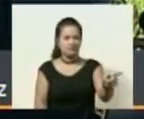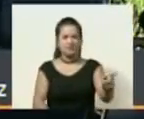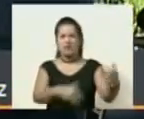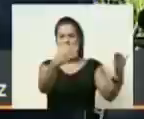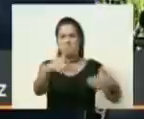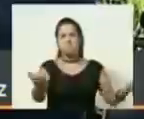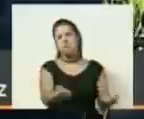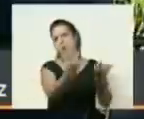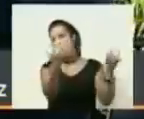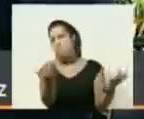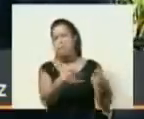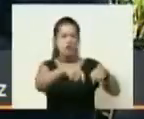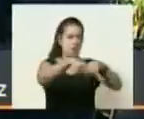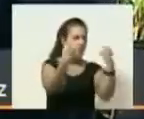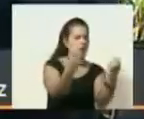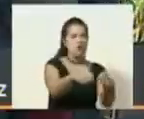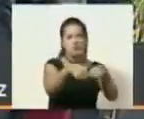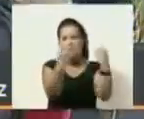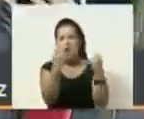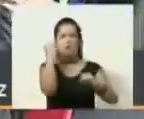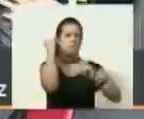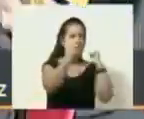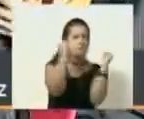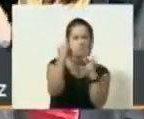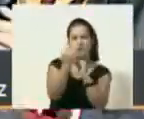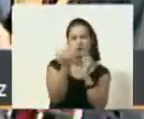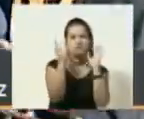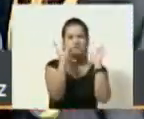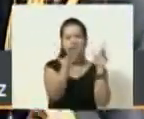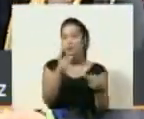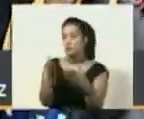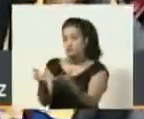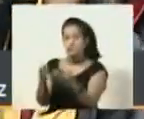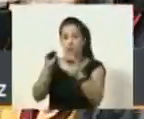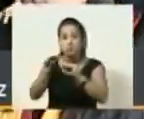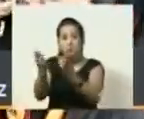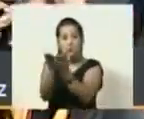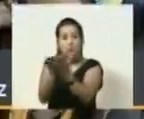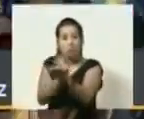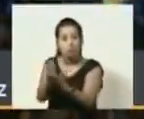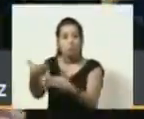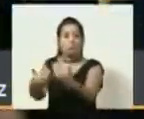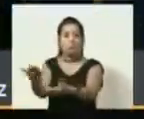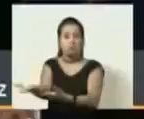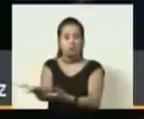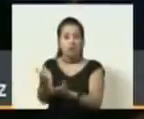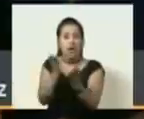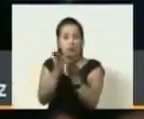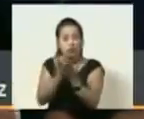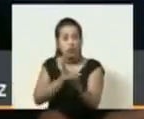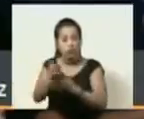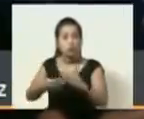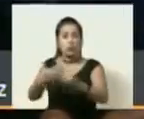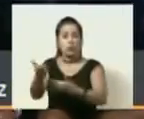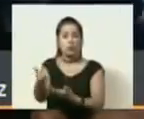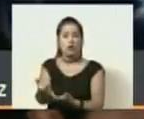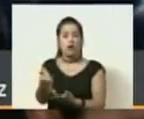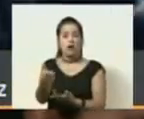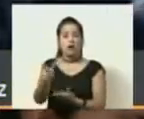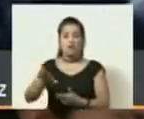quemando, destruyendo, matando, nosotros andamos formando las futuras generaciones